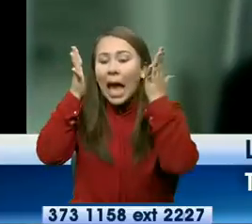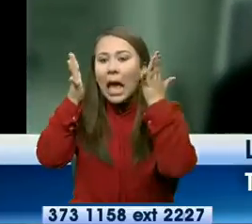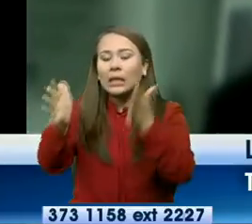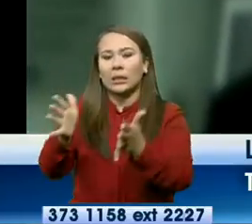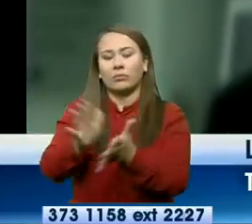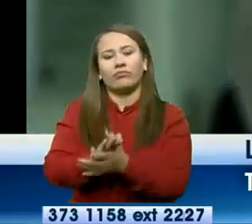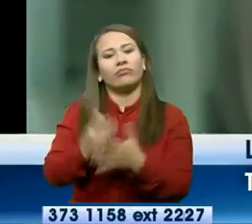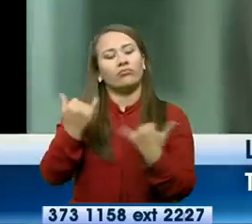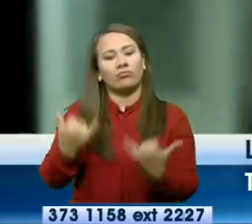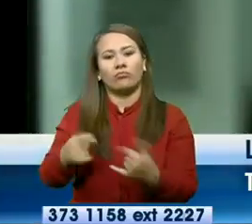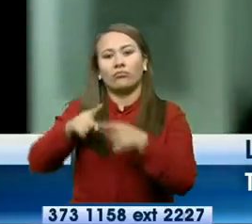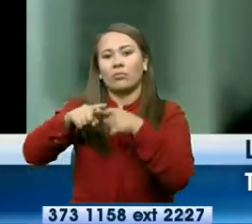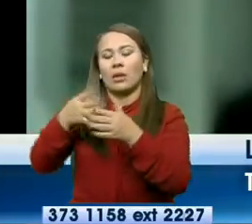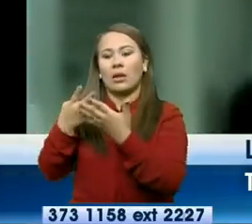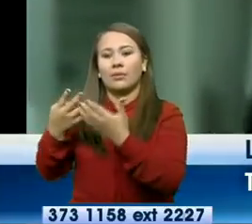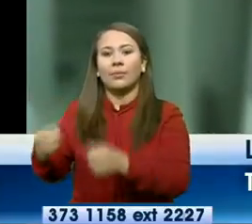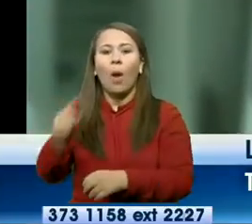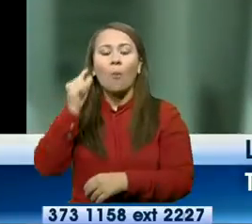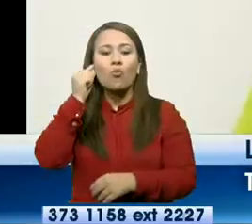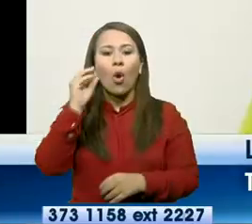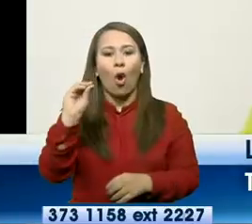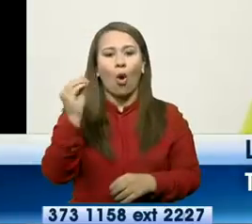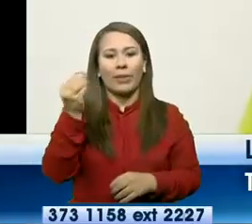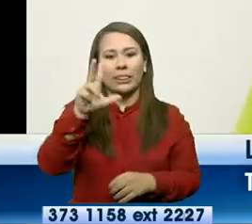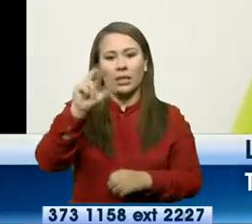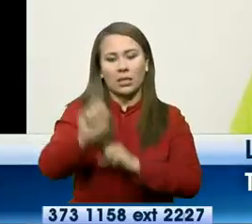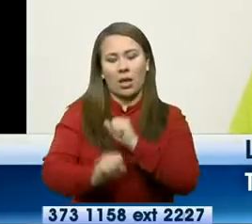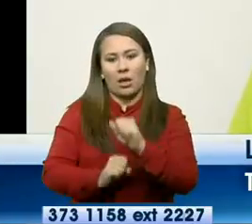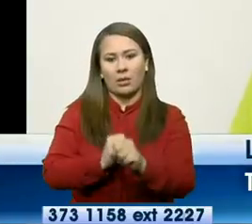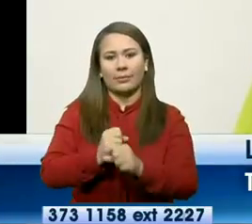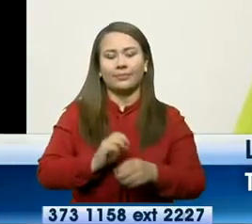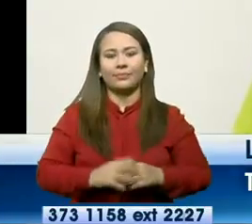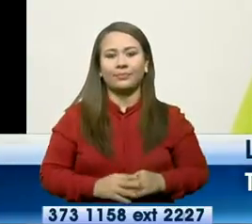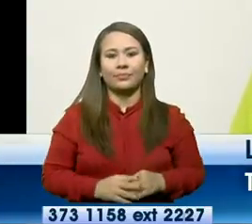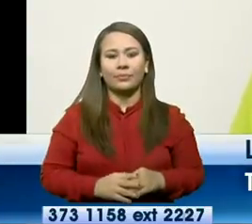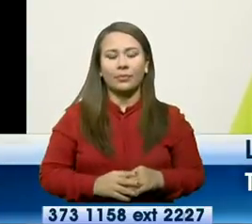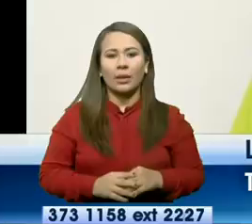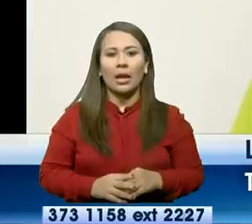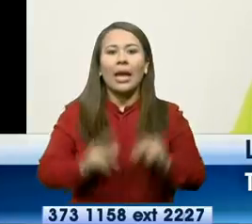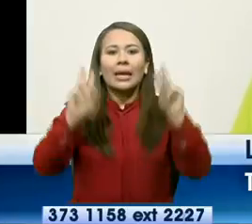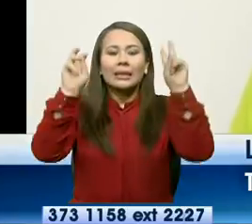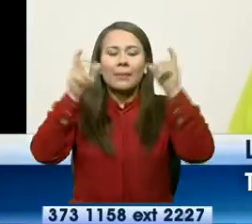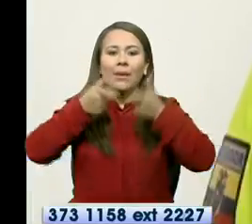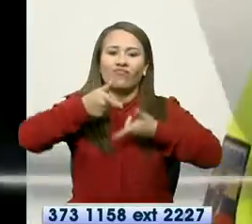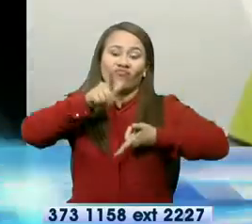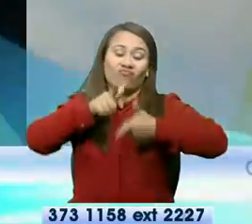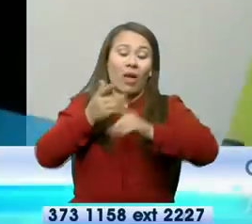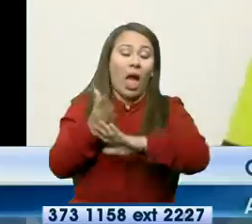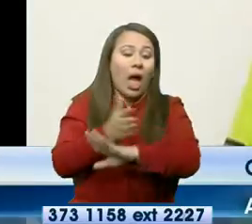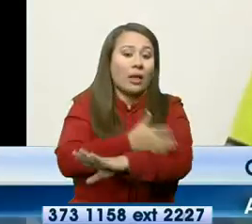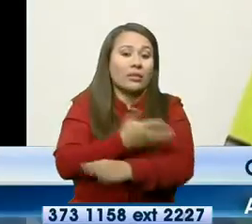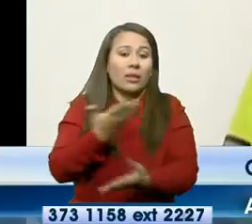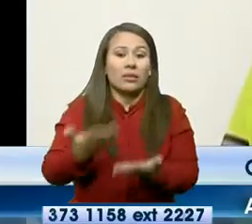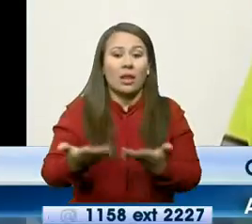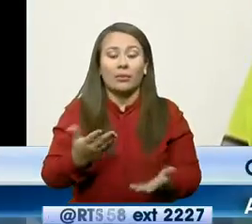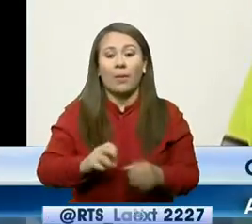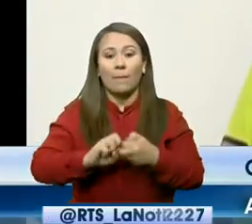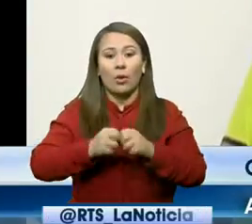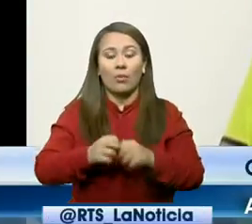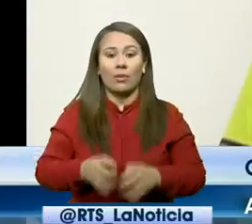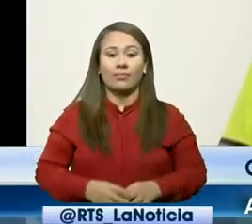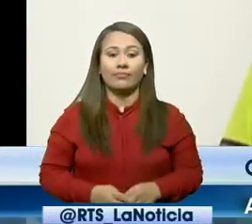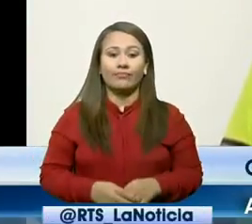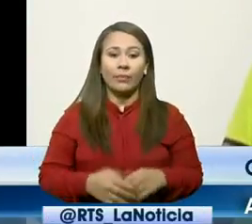prisión preventiva para la mujer de 30 años de edad. Lo que ha habido es tal vez por tema de licor, tema social. Ha habido